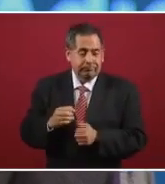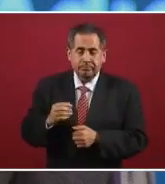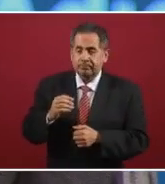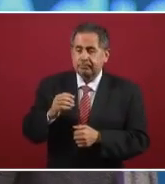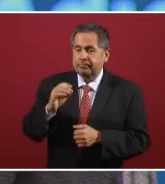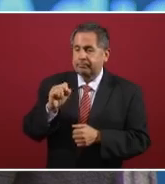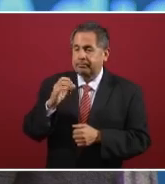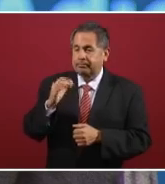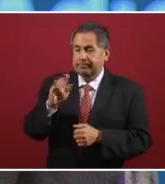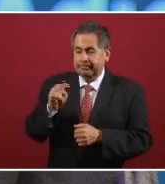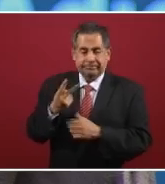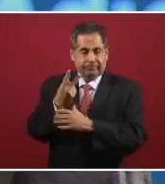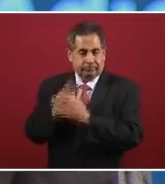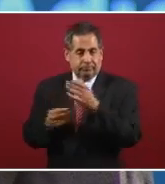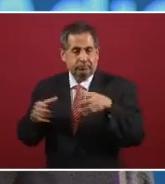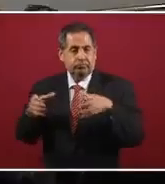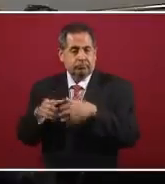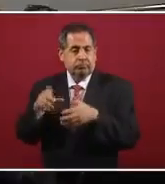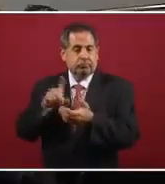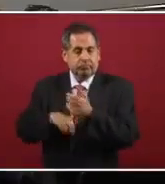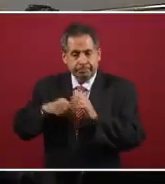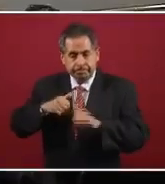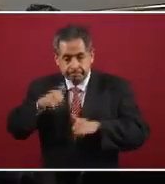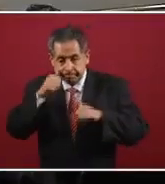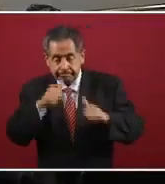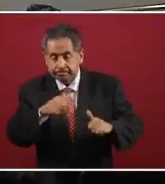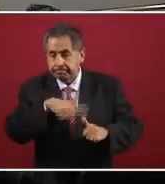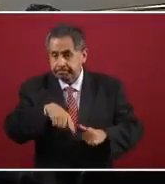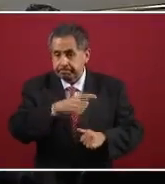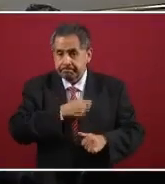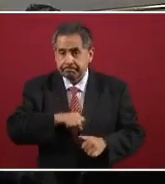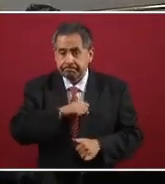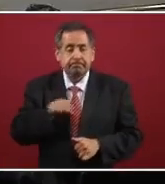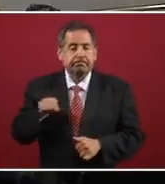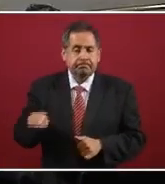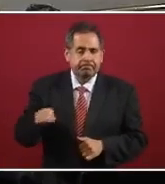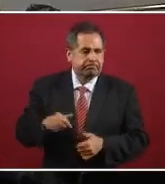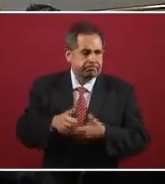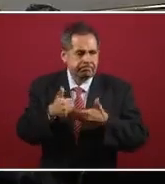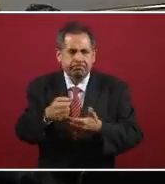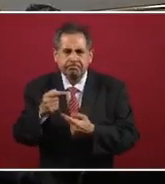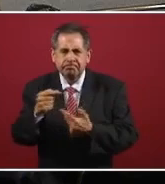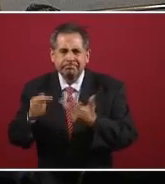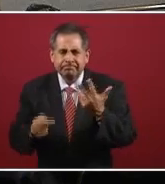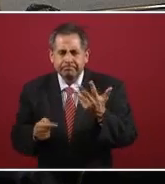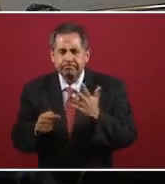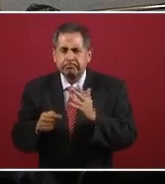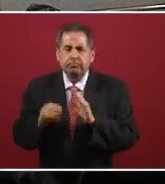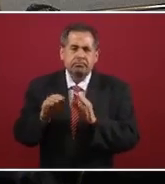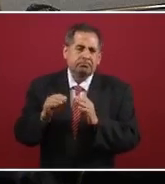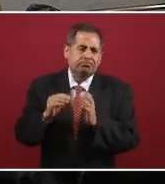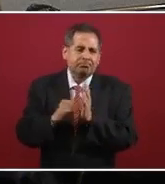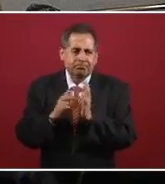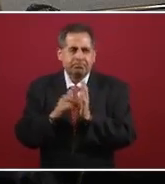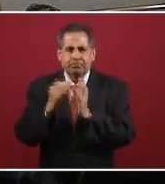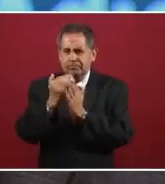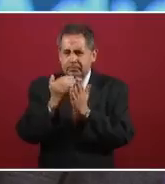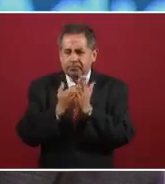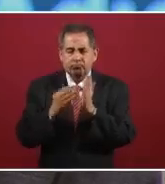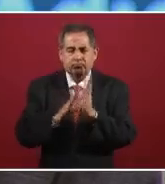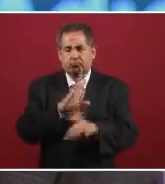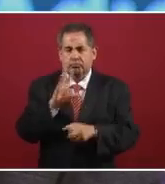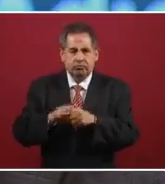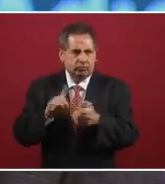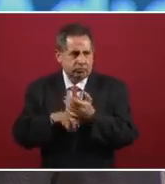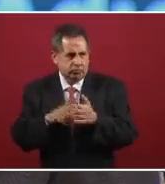próximo Instituto Nacional de Salud para el Bienestar, encontramos este modelo muy poderoso de vinculación comunitaria entre